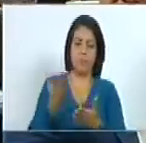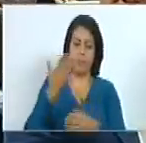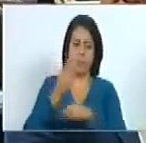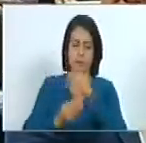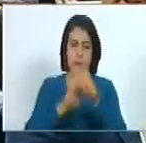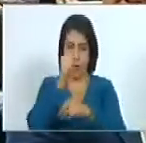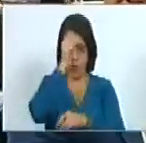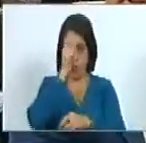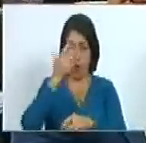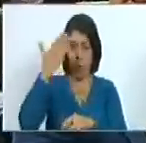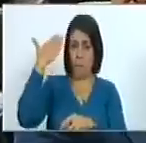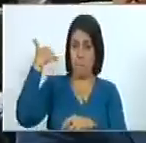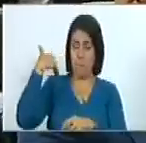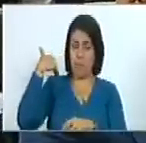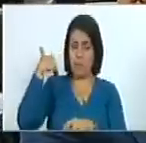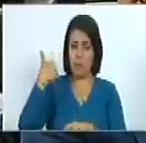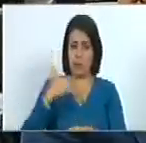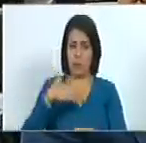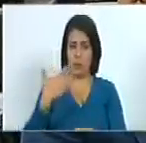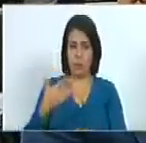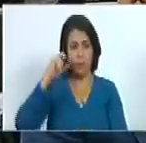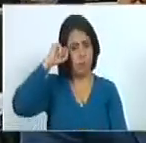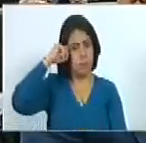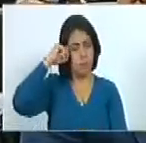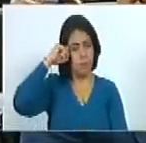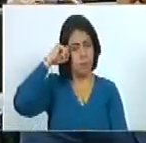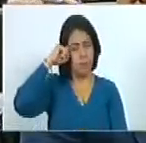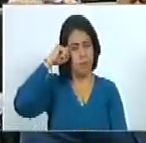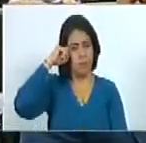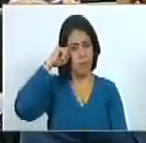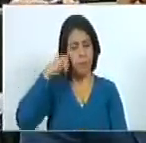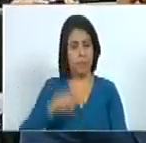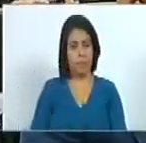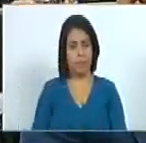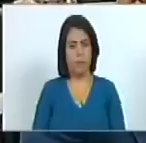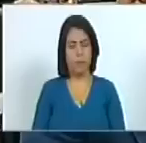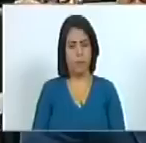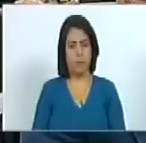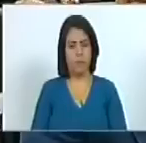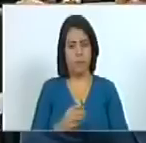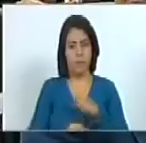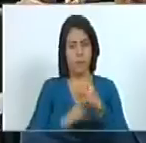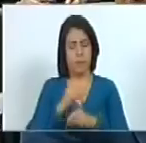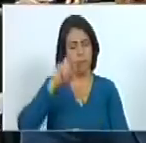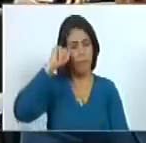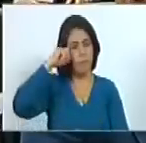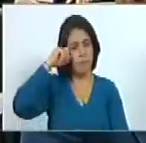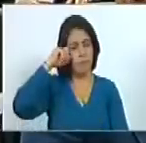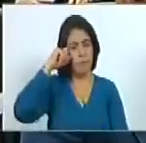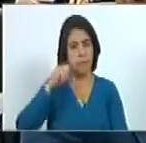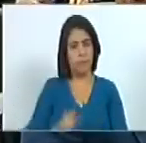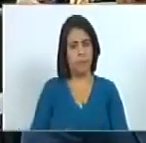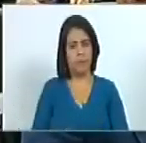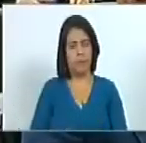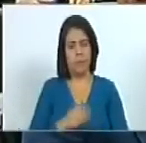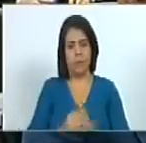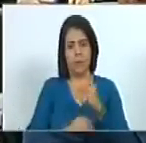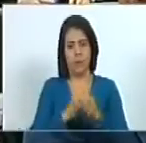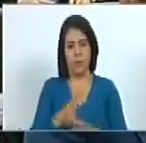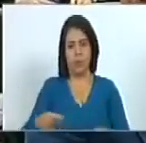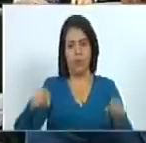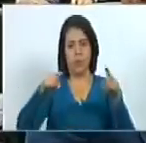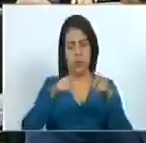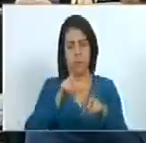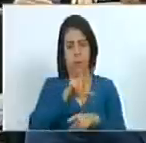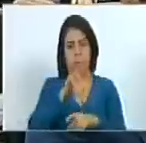ocurrido el domingo pasado, cuando se conmemoraron, o se hizo, se conmemoró lo ocurrido